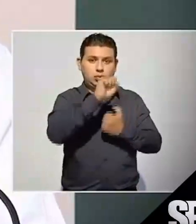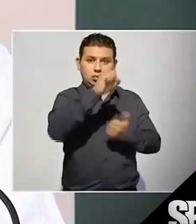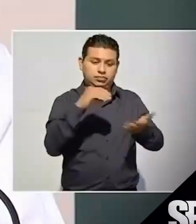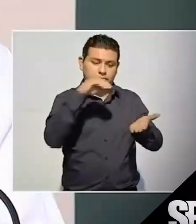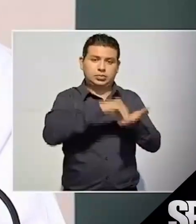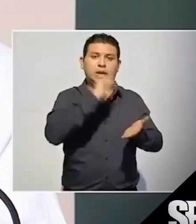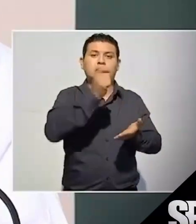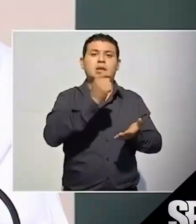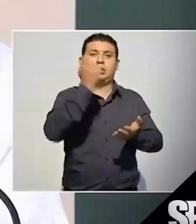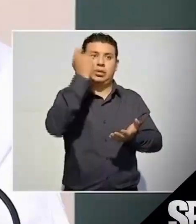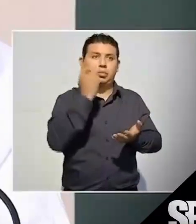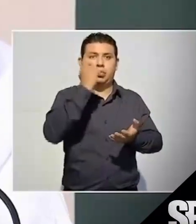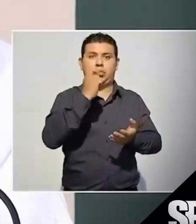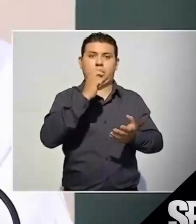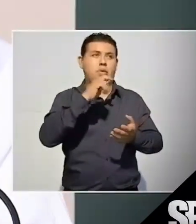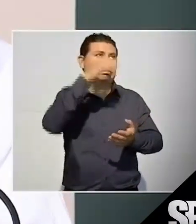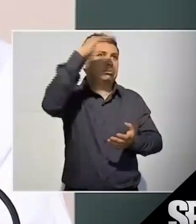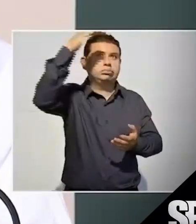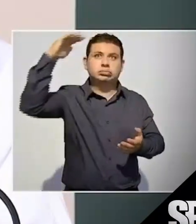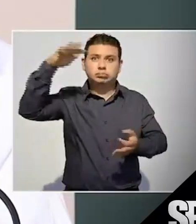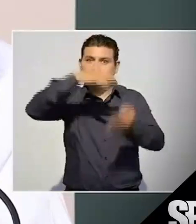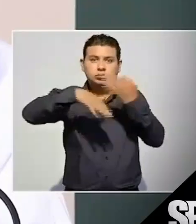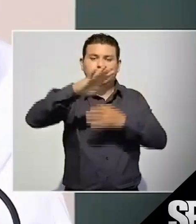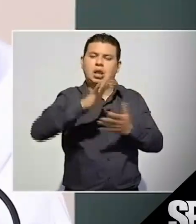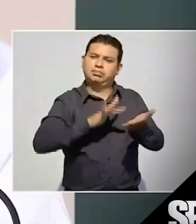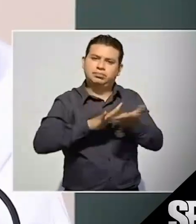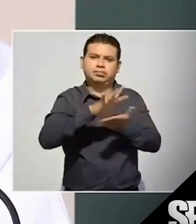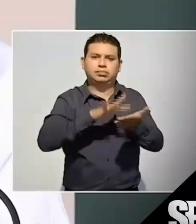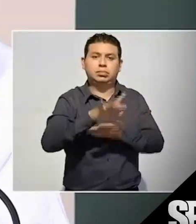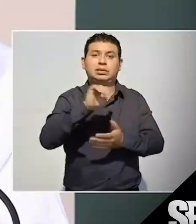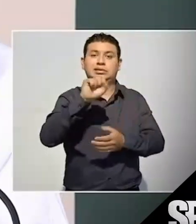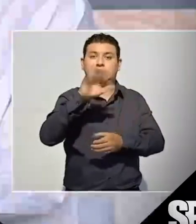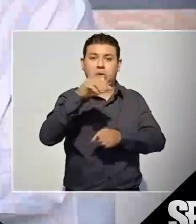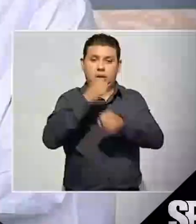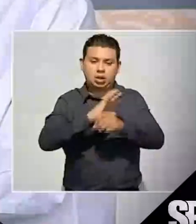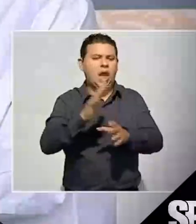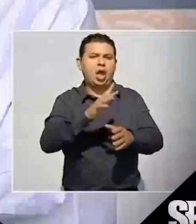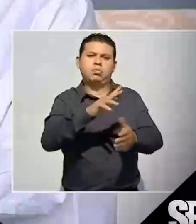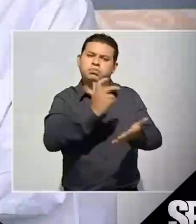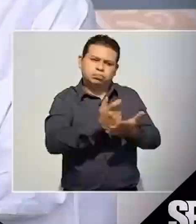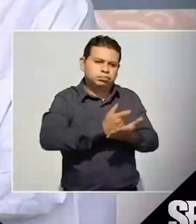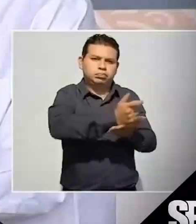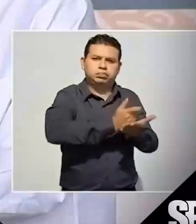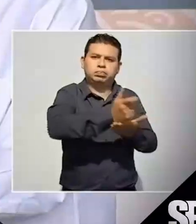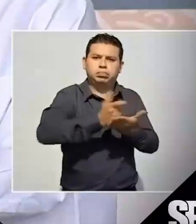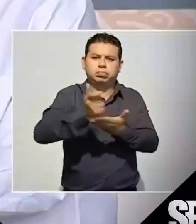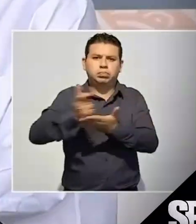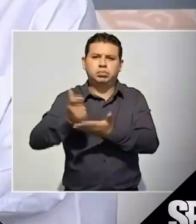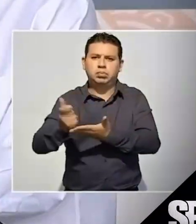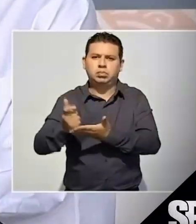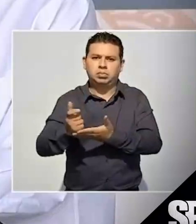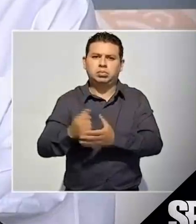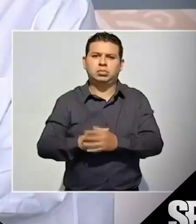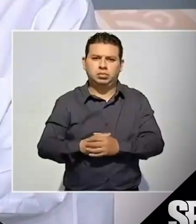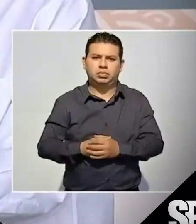mexicanos? Y es que el presidente anunció este domingo un incremento gradual de las pensiones para mayores de 65